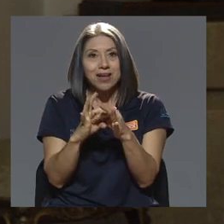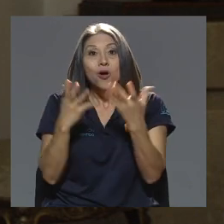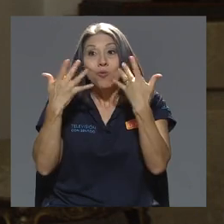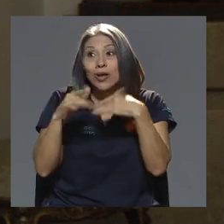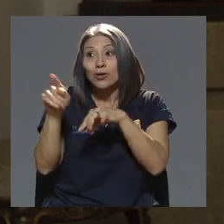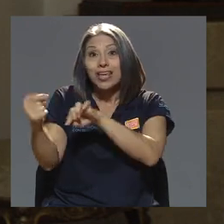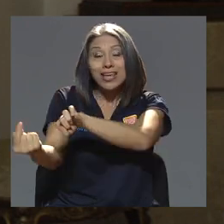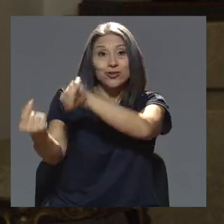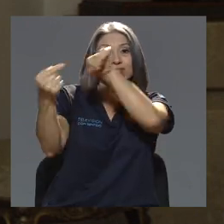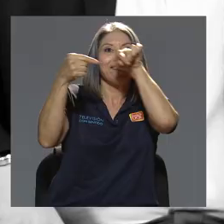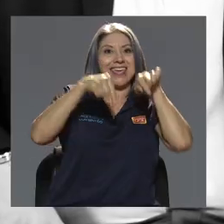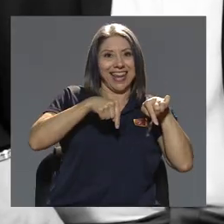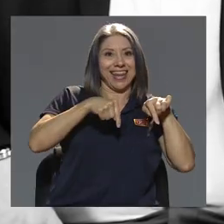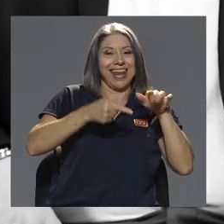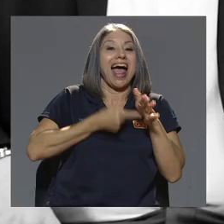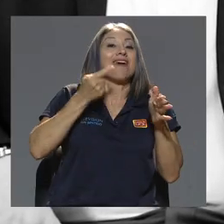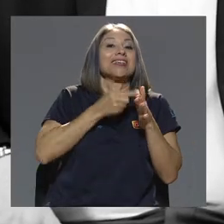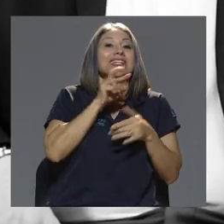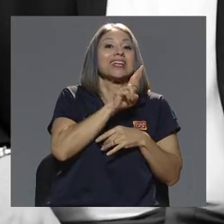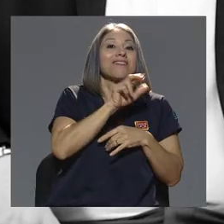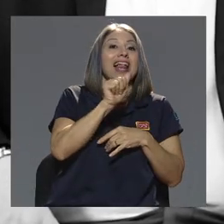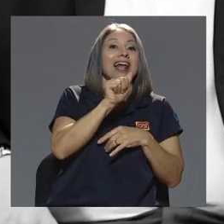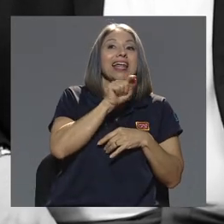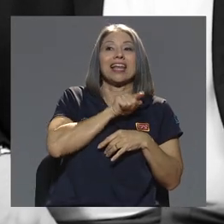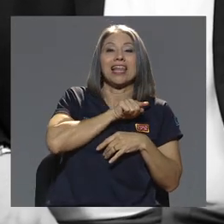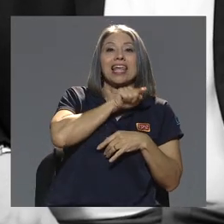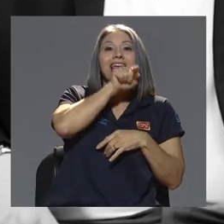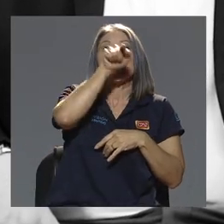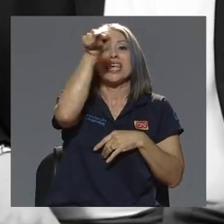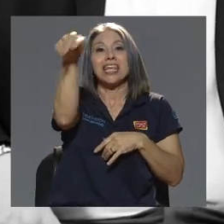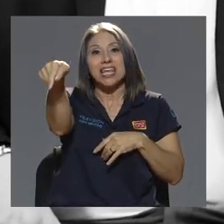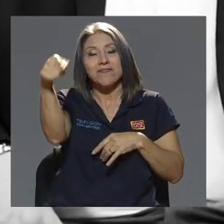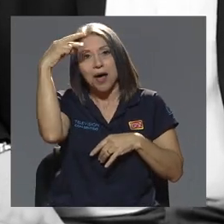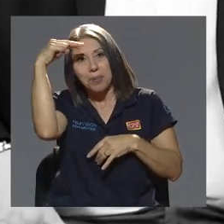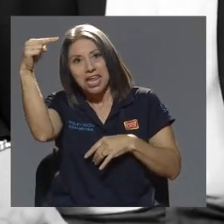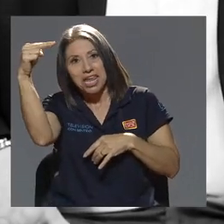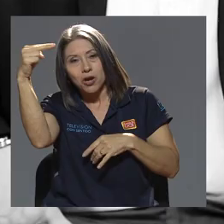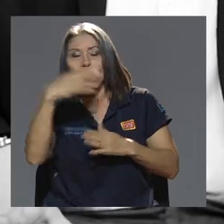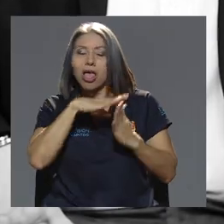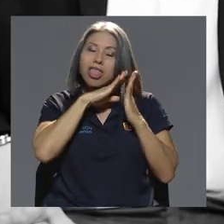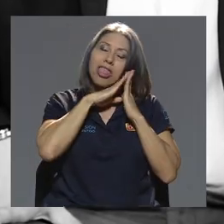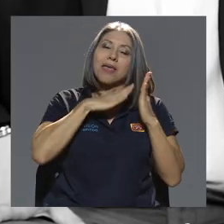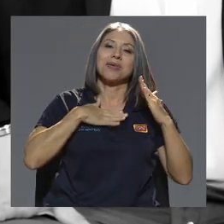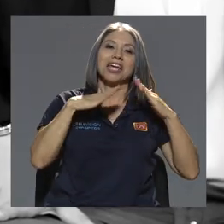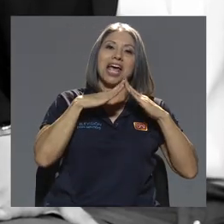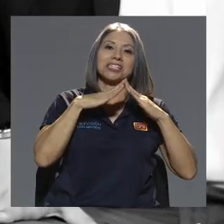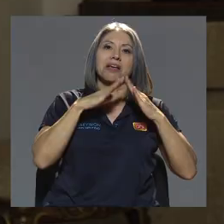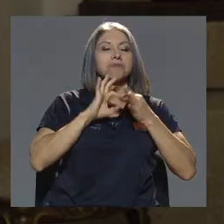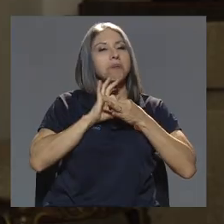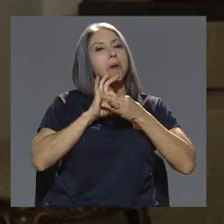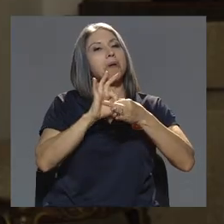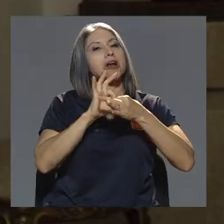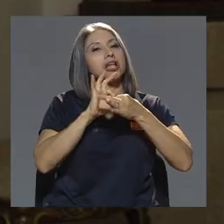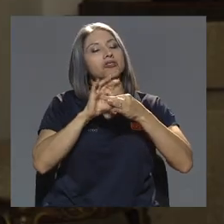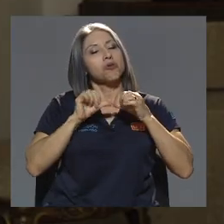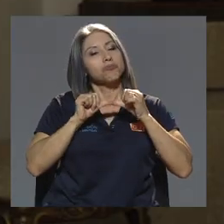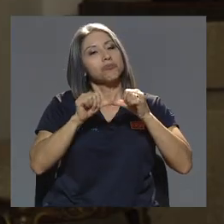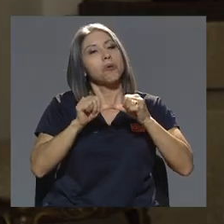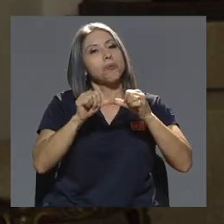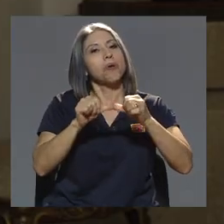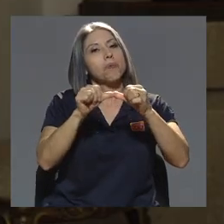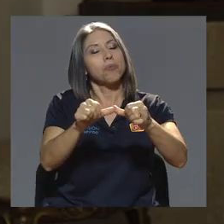a México y se hospedaba en casa. Entonces la relación siguió. Y la relación con Alejandra y con María del Rosario siempre